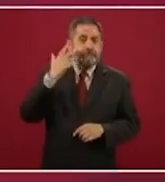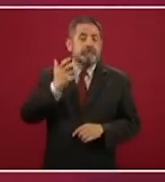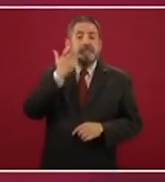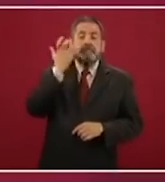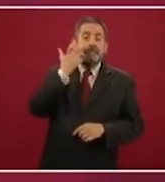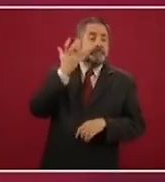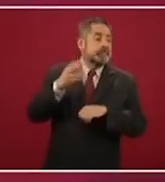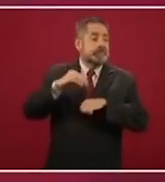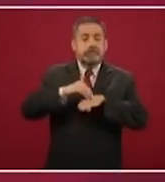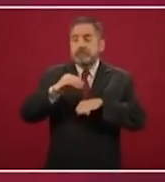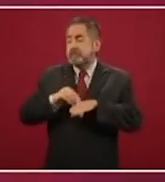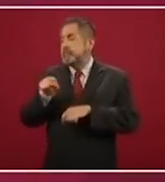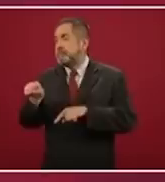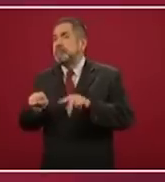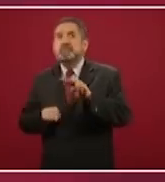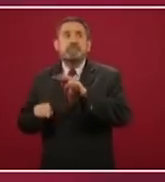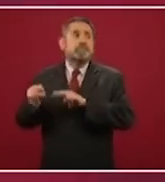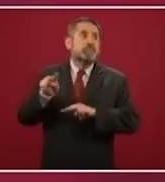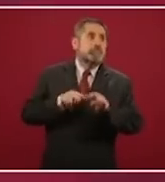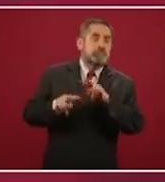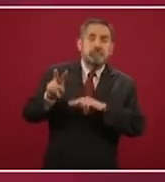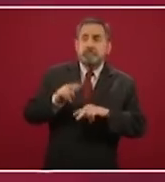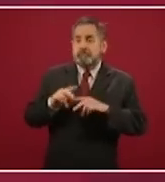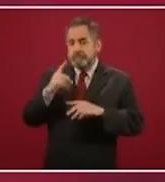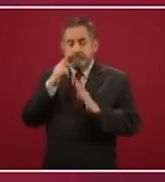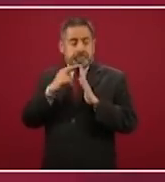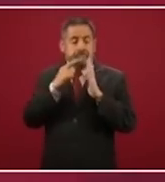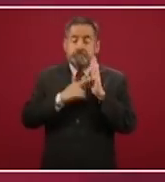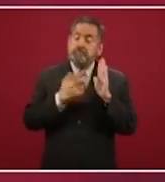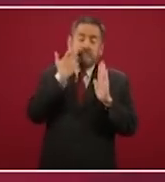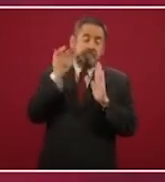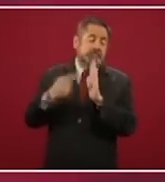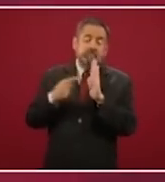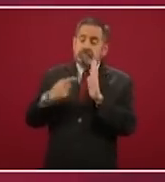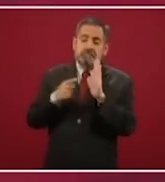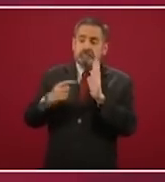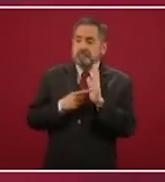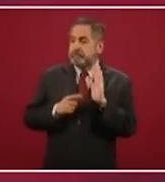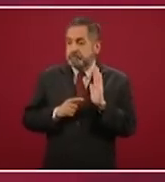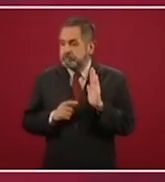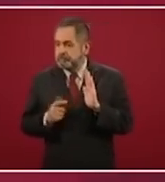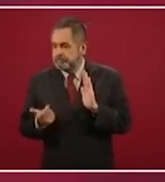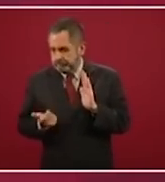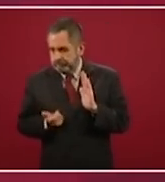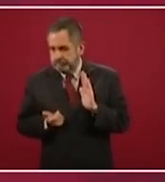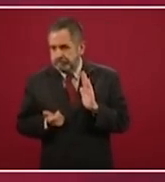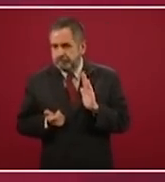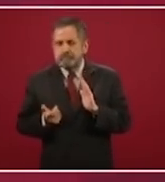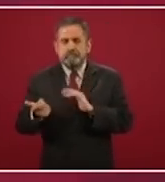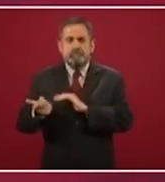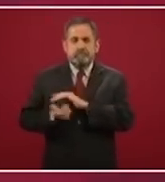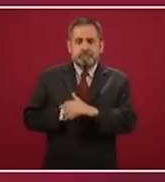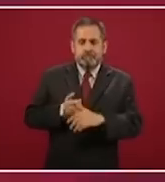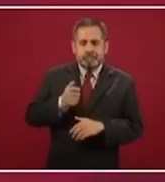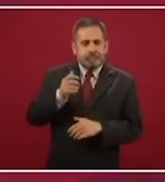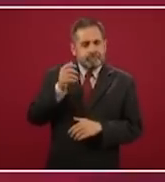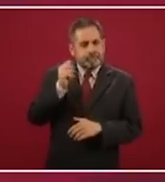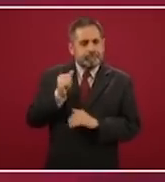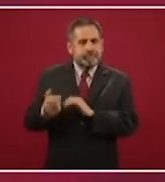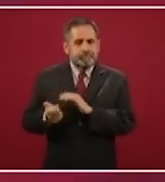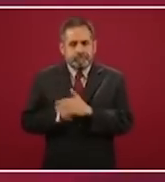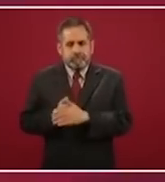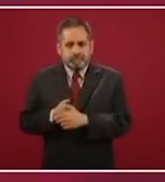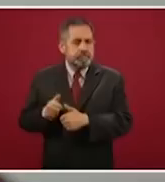pretextos sustentados supuestamente en el reglamento, y lo que se buscaba pues era tener un acuerdo para